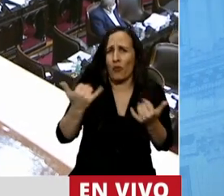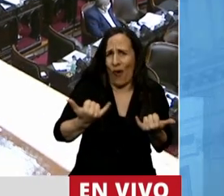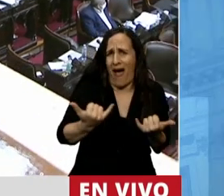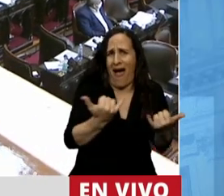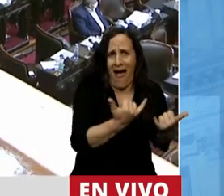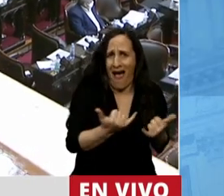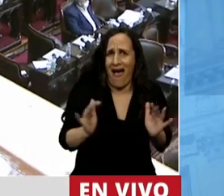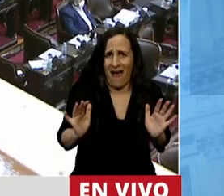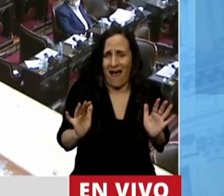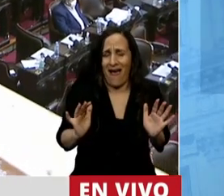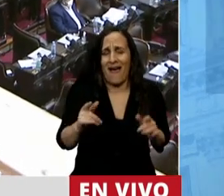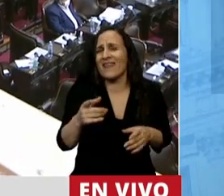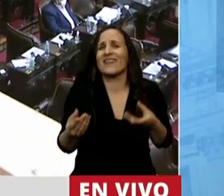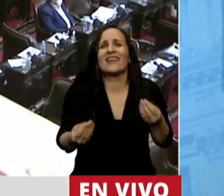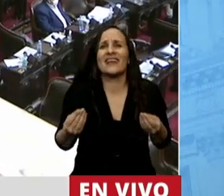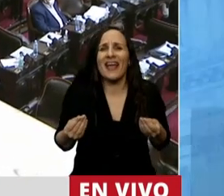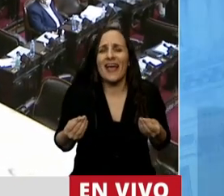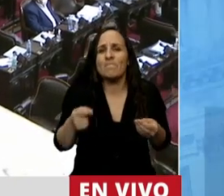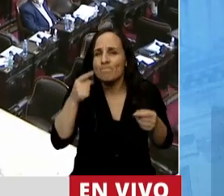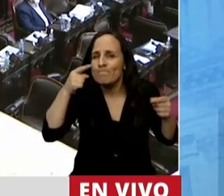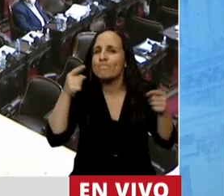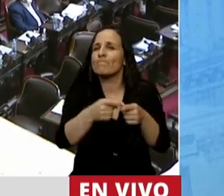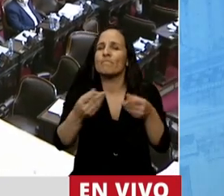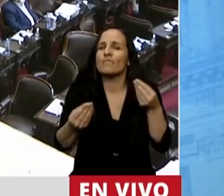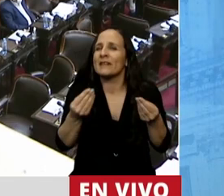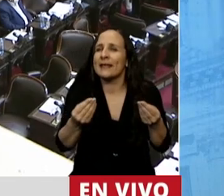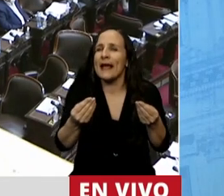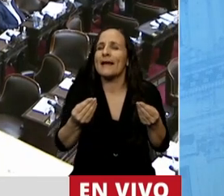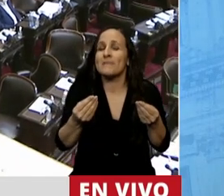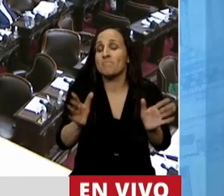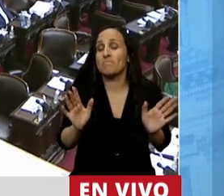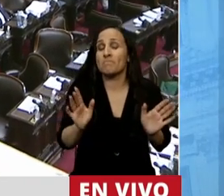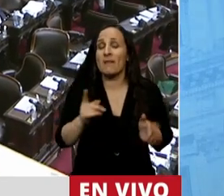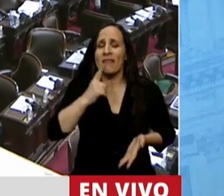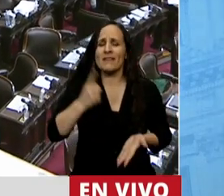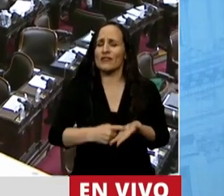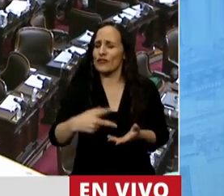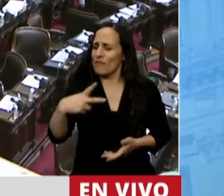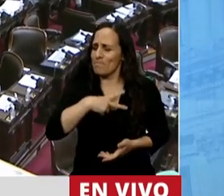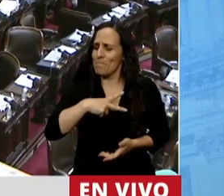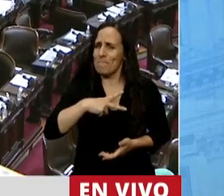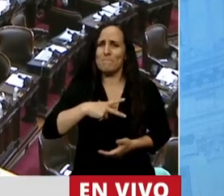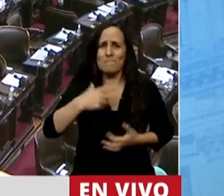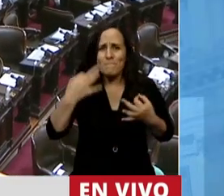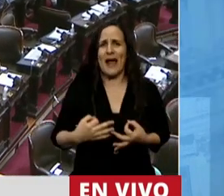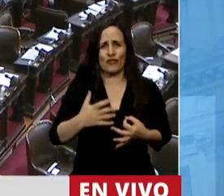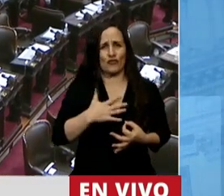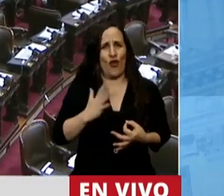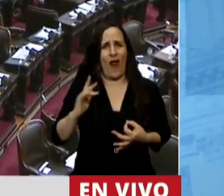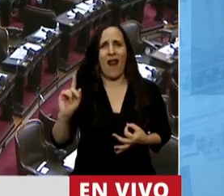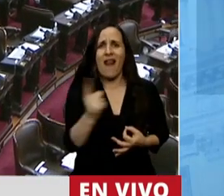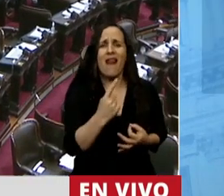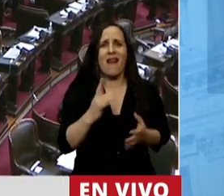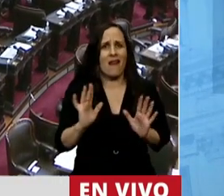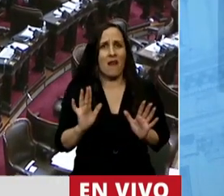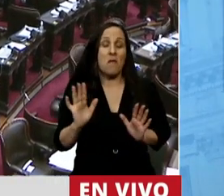tiene también la vocación de respetar y acompañar una decisión personalísima, por las causas que fuere, de muchas